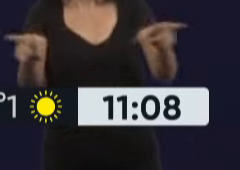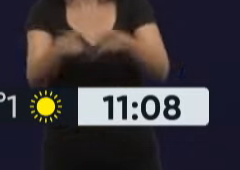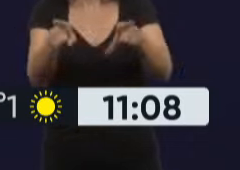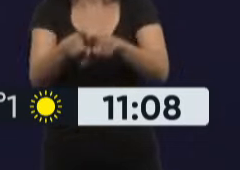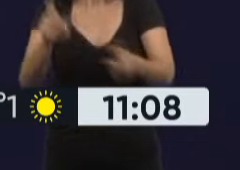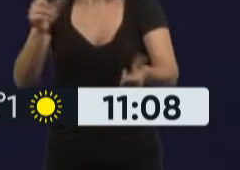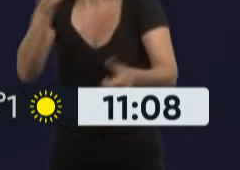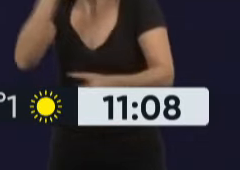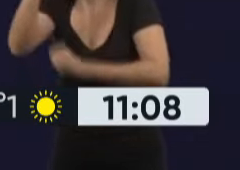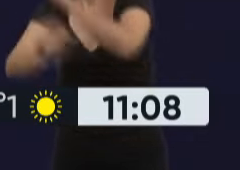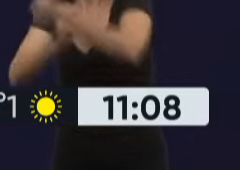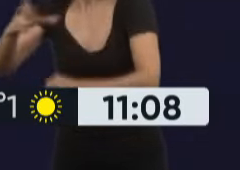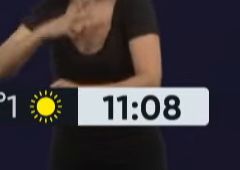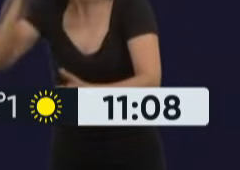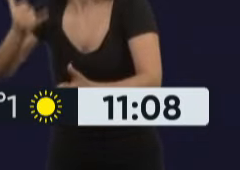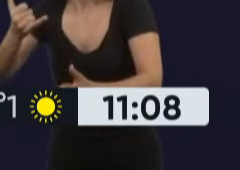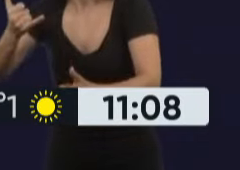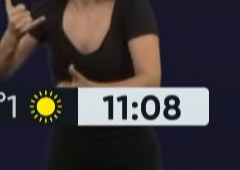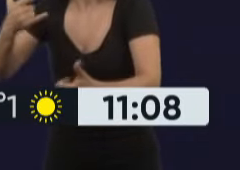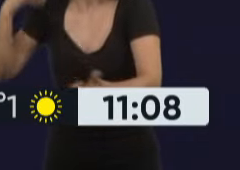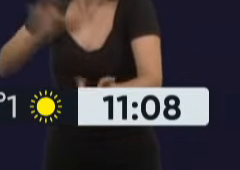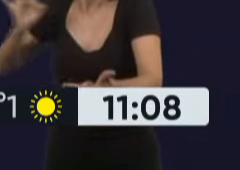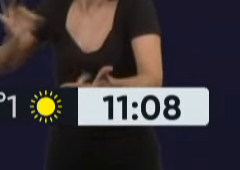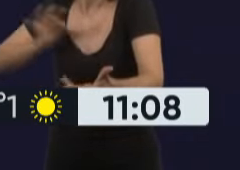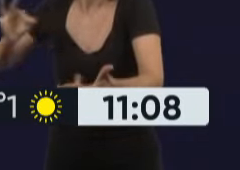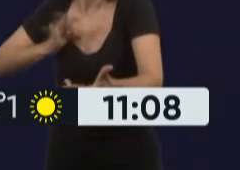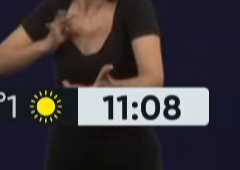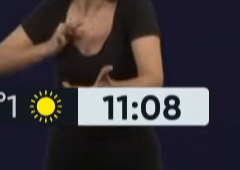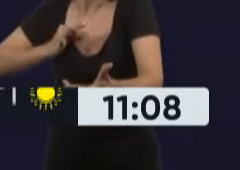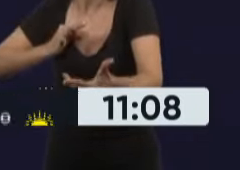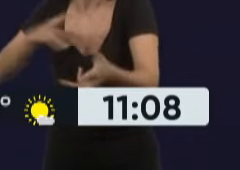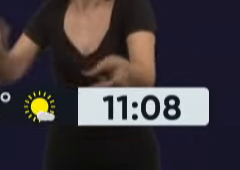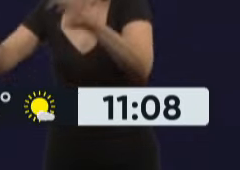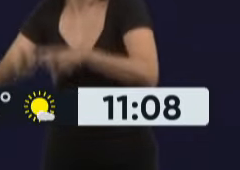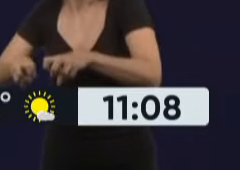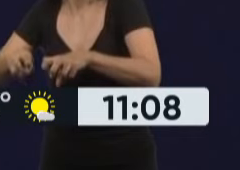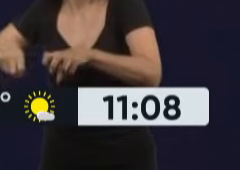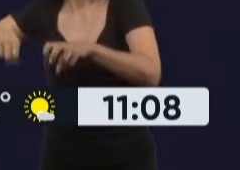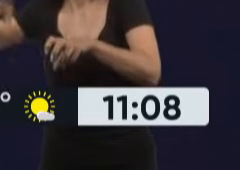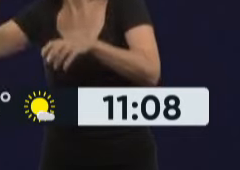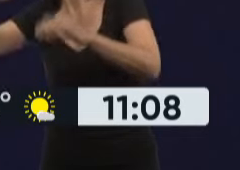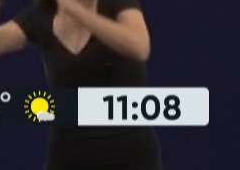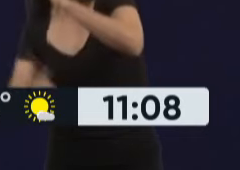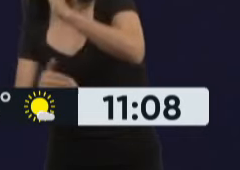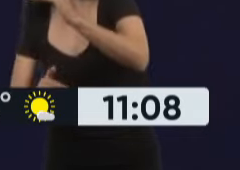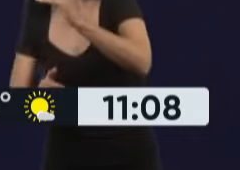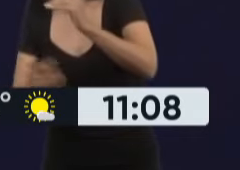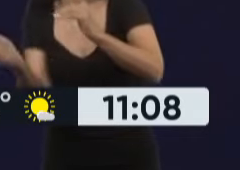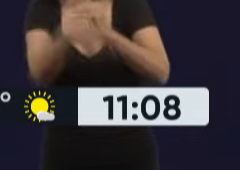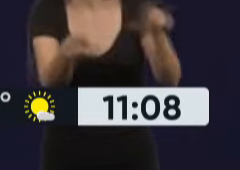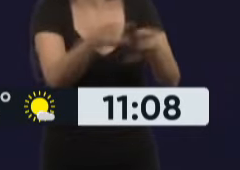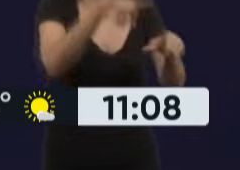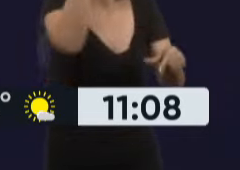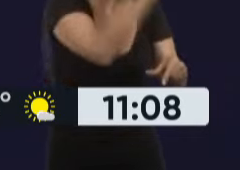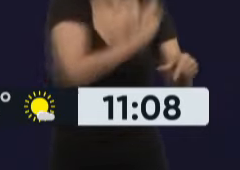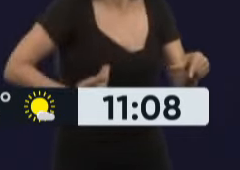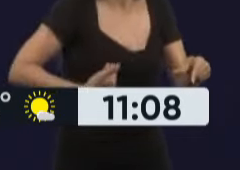durante años déficit las empresas quiebran los países generan pobreza y mucha mucha mucha